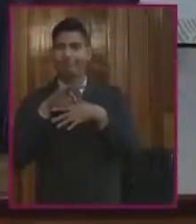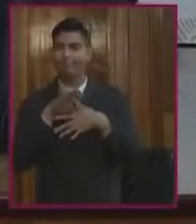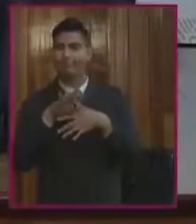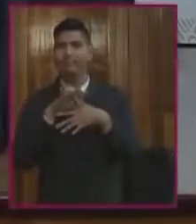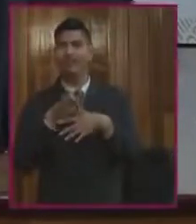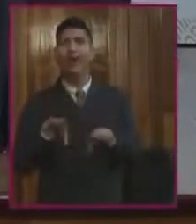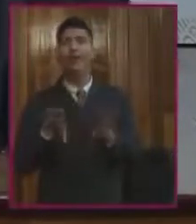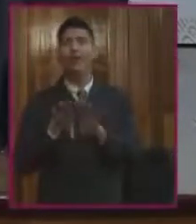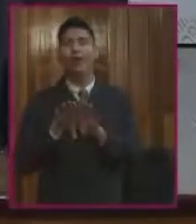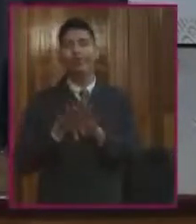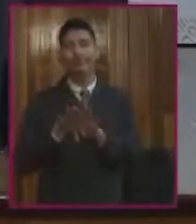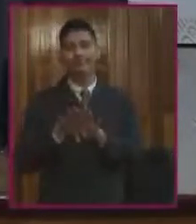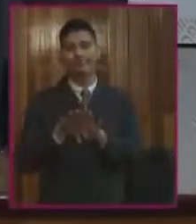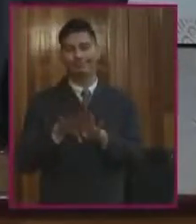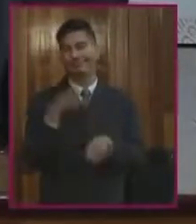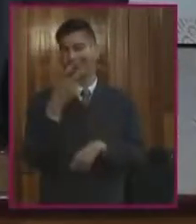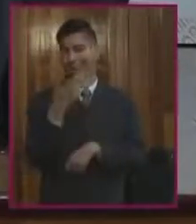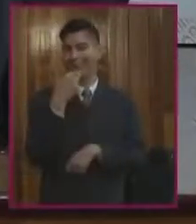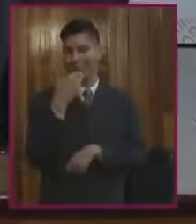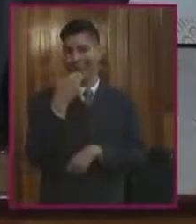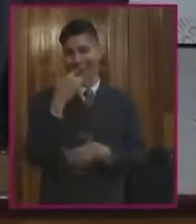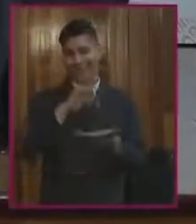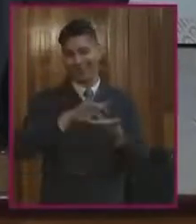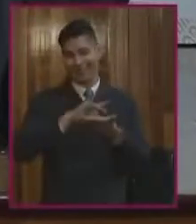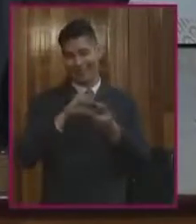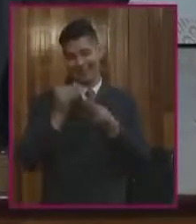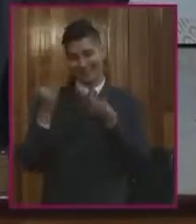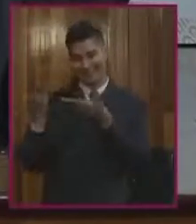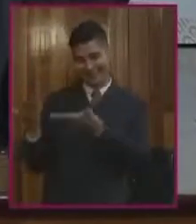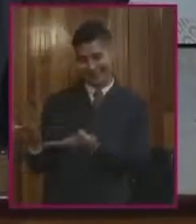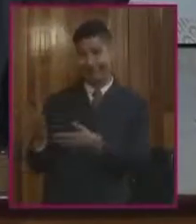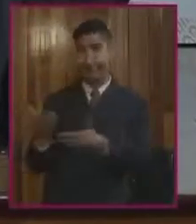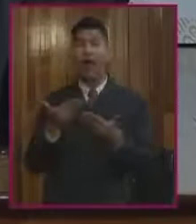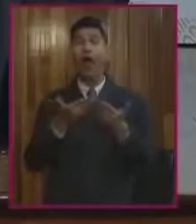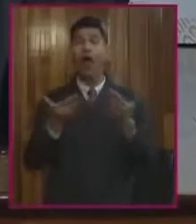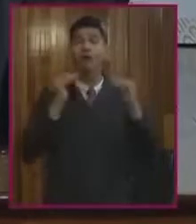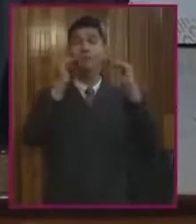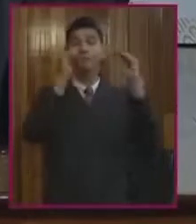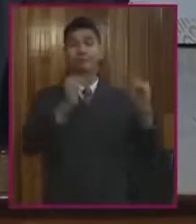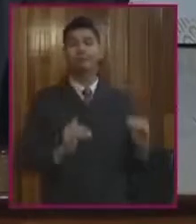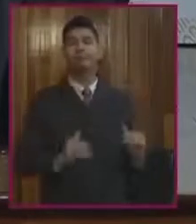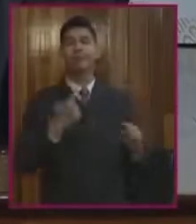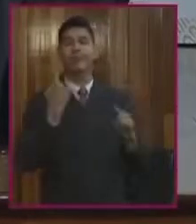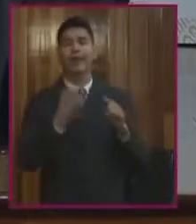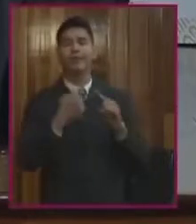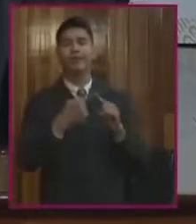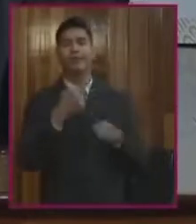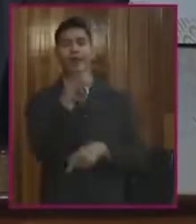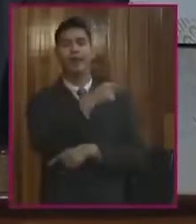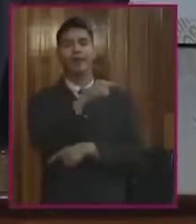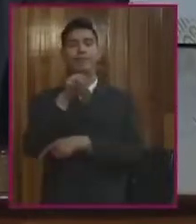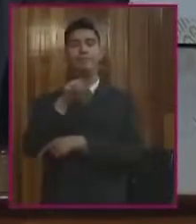sea operable, ¿verdad? Muchas gracias, Jacqueline. Vamos a continuar con el maestro